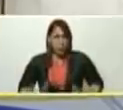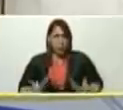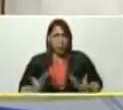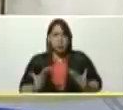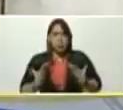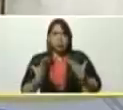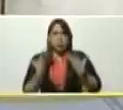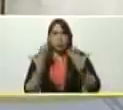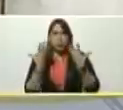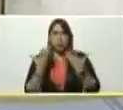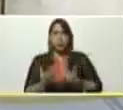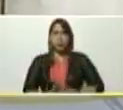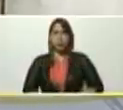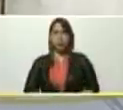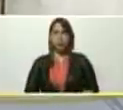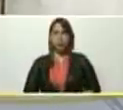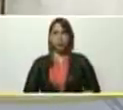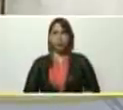egoísmo.